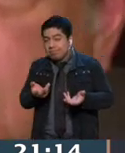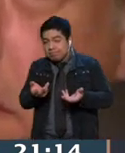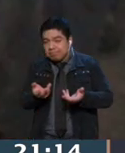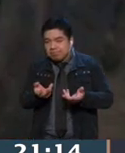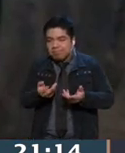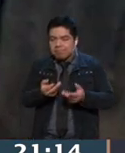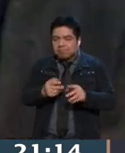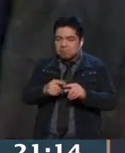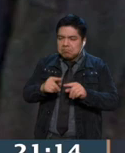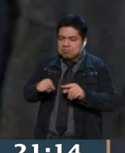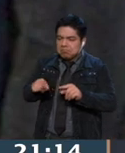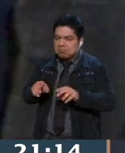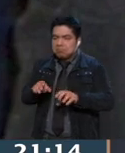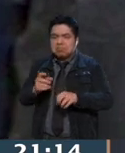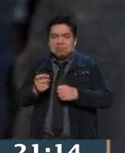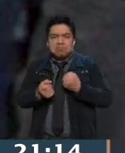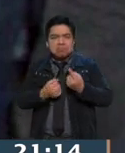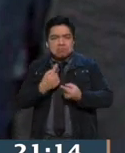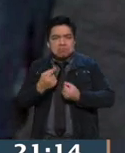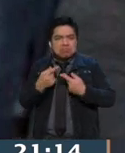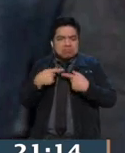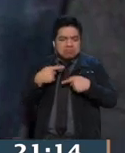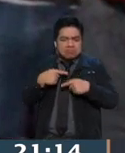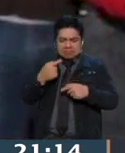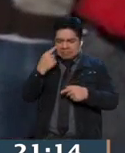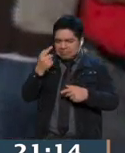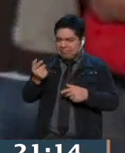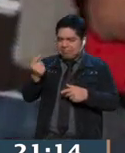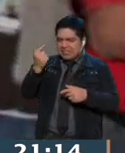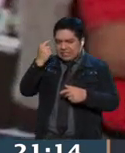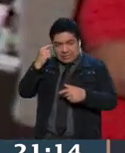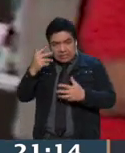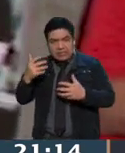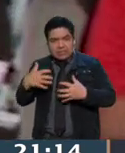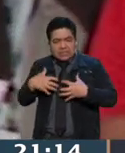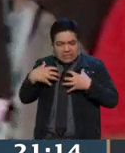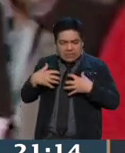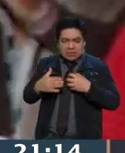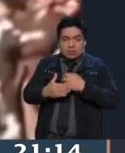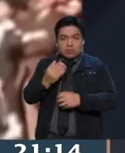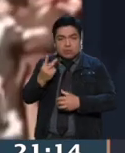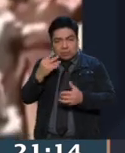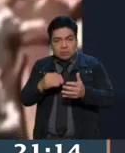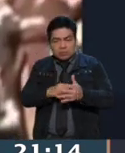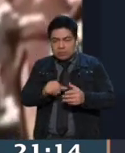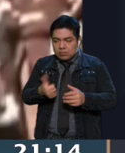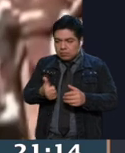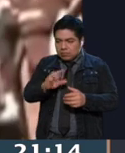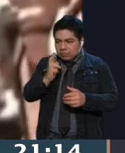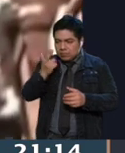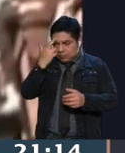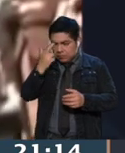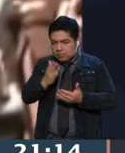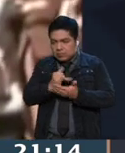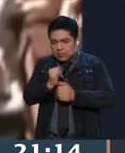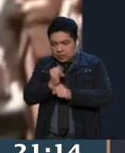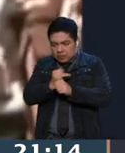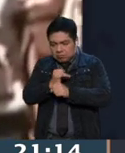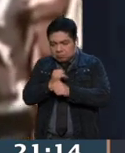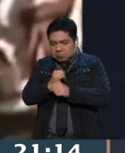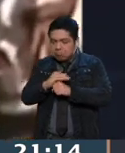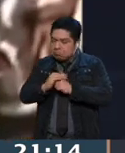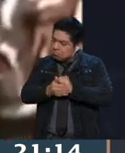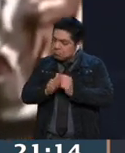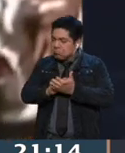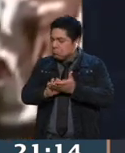agentes, parece ser un puñado de agentes que, molestos por aquello que ocurrió en 2011, por el cierre de esa investigación, contactan a